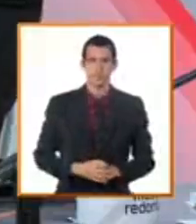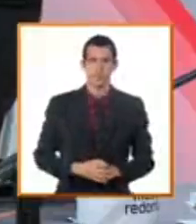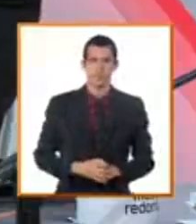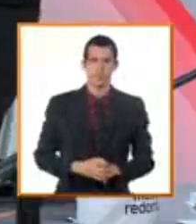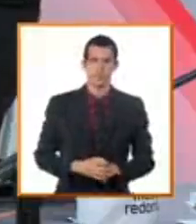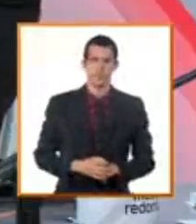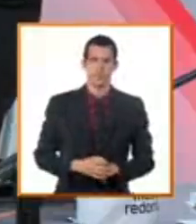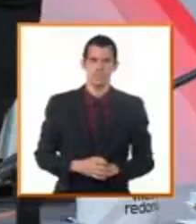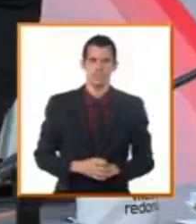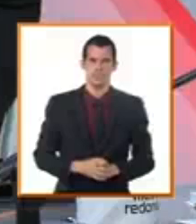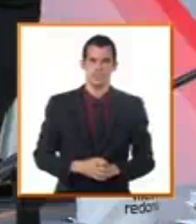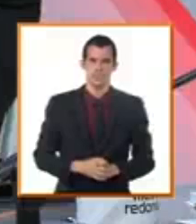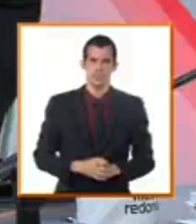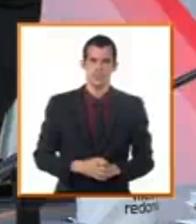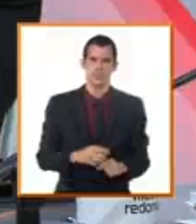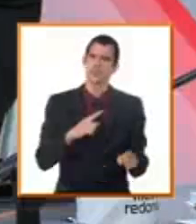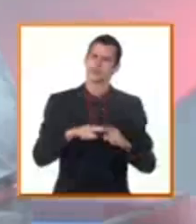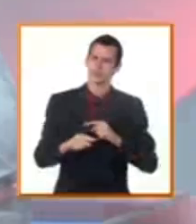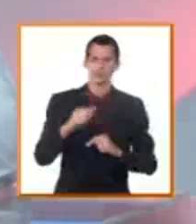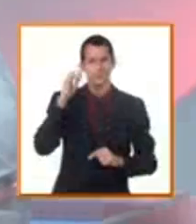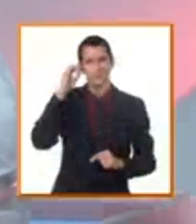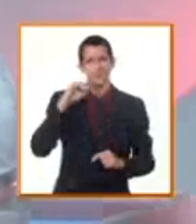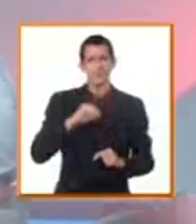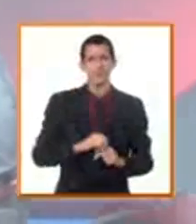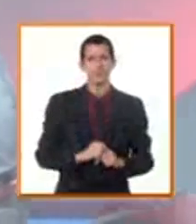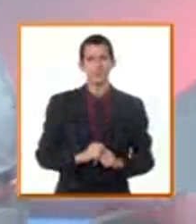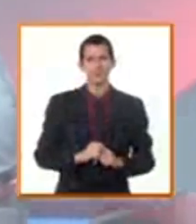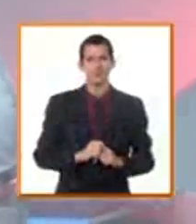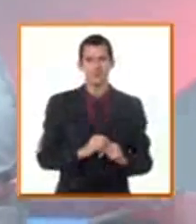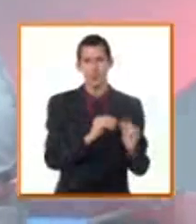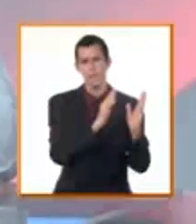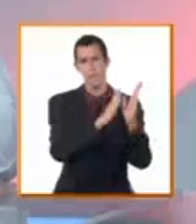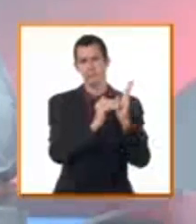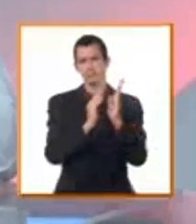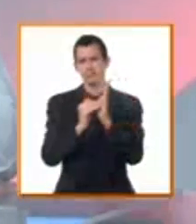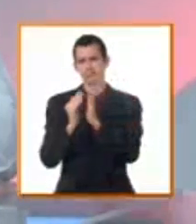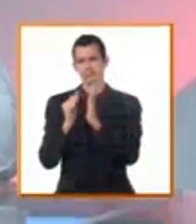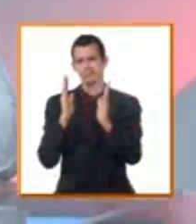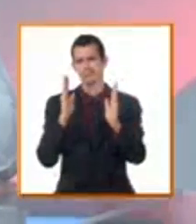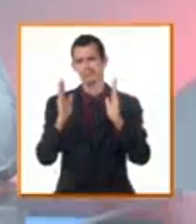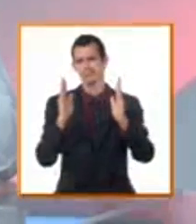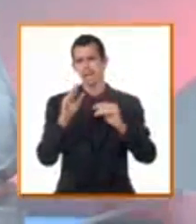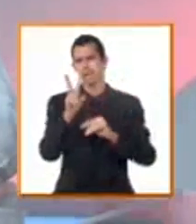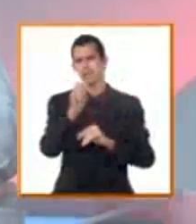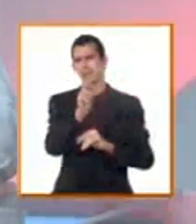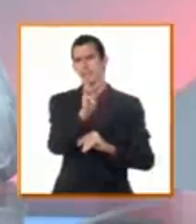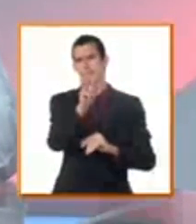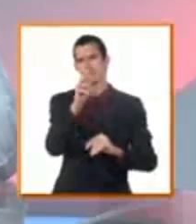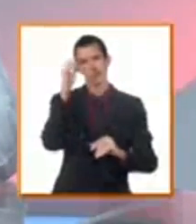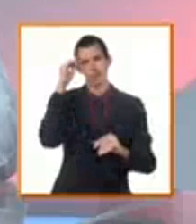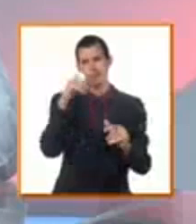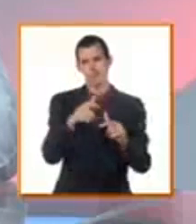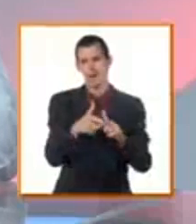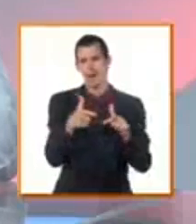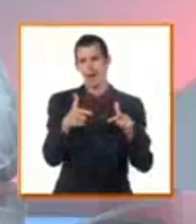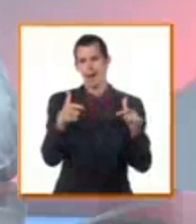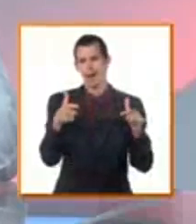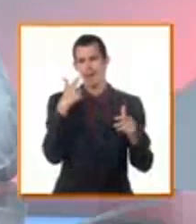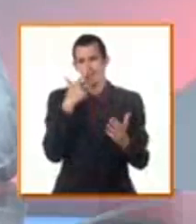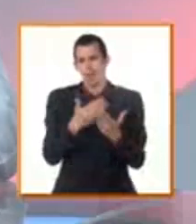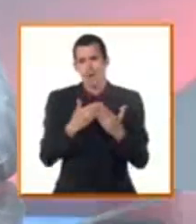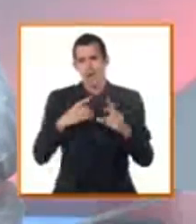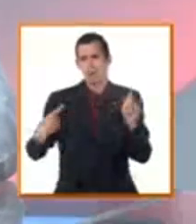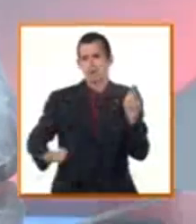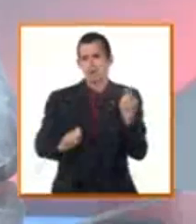de los propios pasajeros que ha habido en este periodo, pero hay dos elementos: el 73% de los casos de consumo están vinculados al tema de los